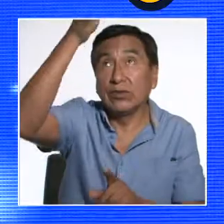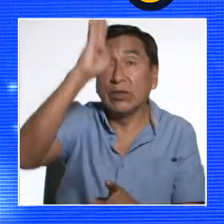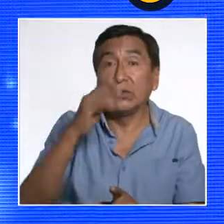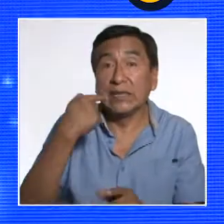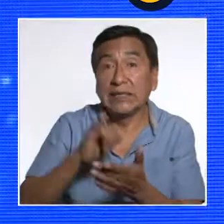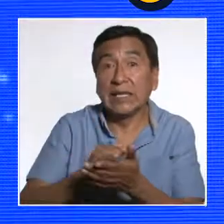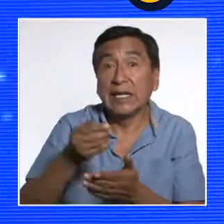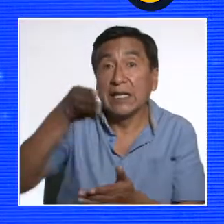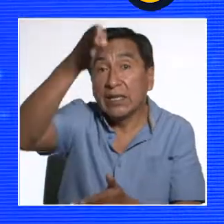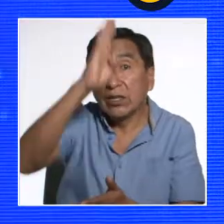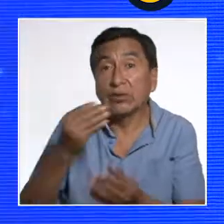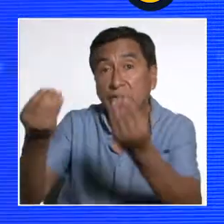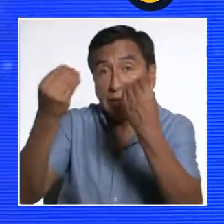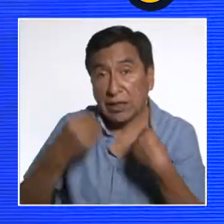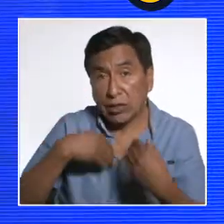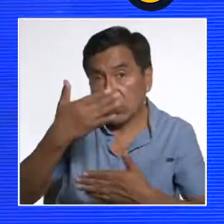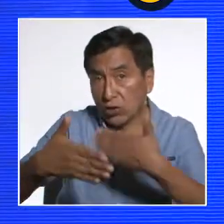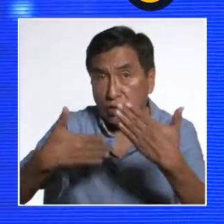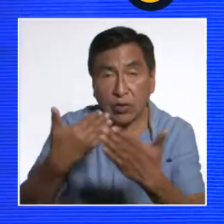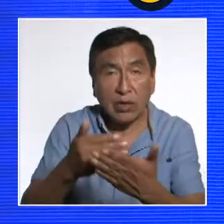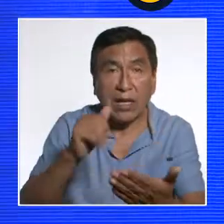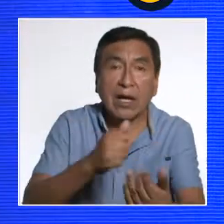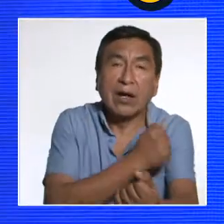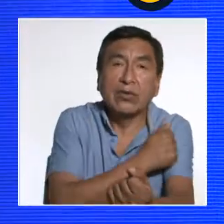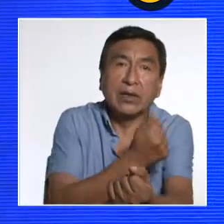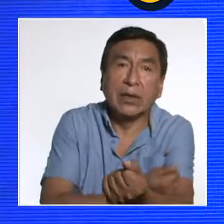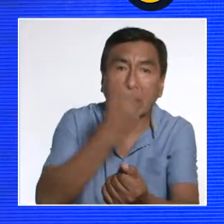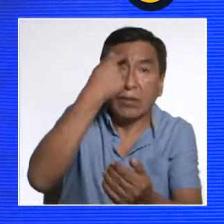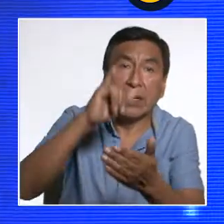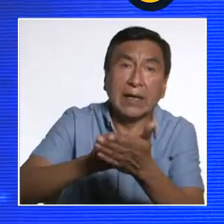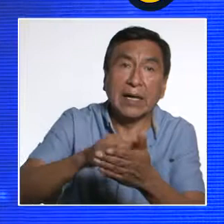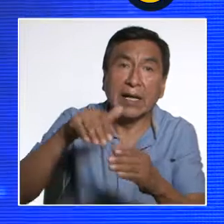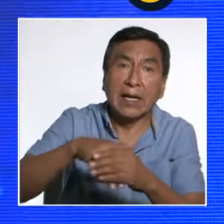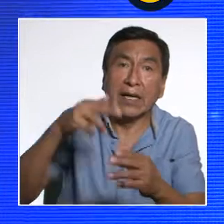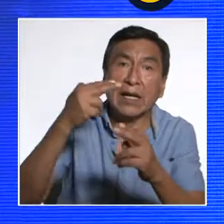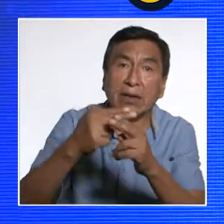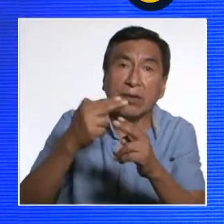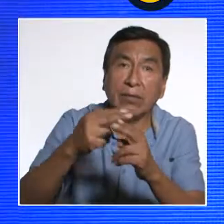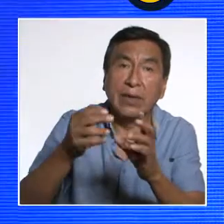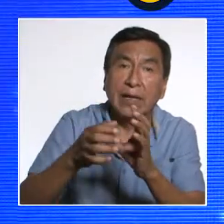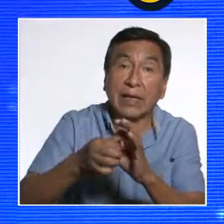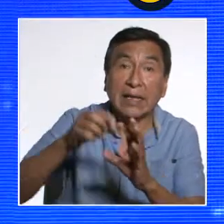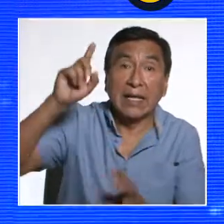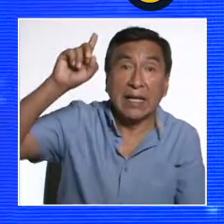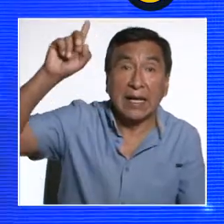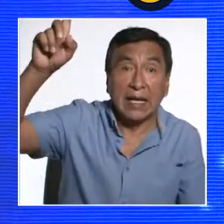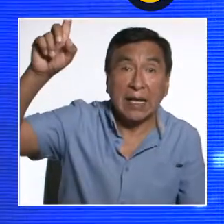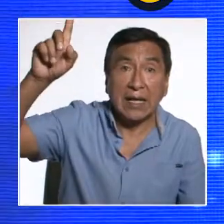dado toda la autoridad para que en el nombre de Él